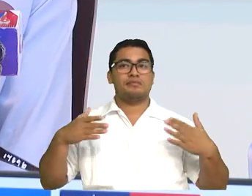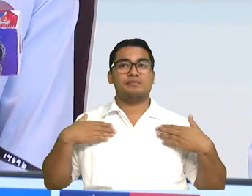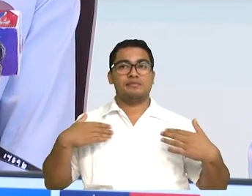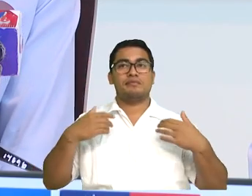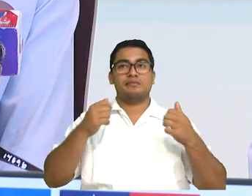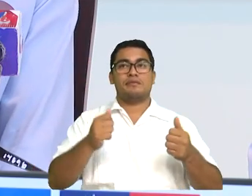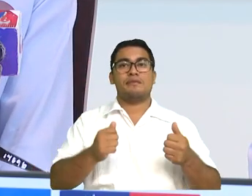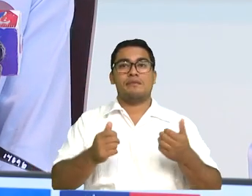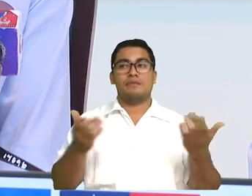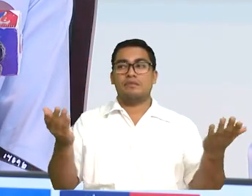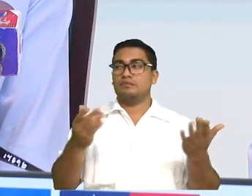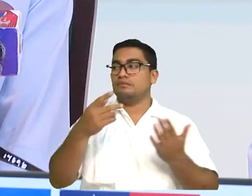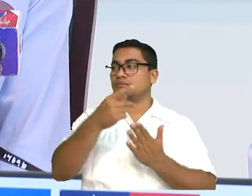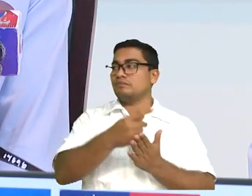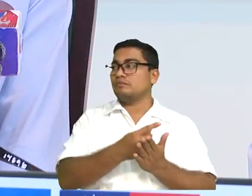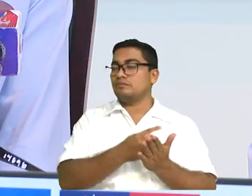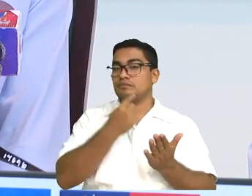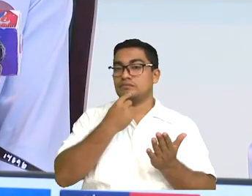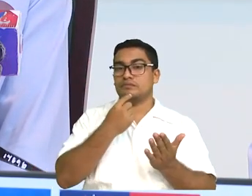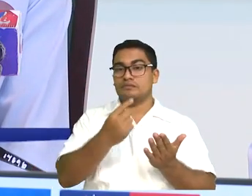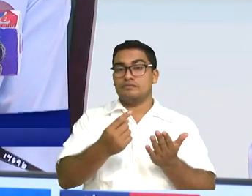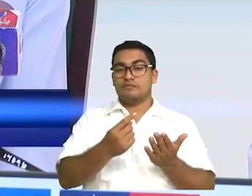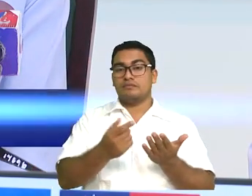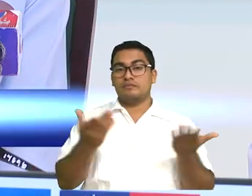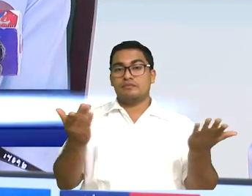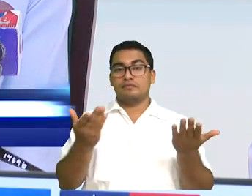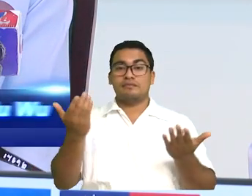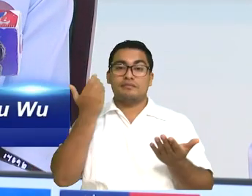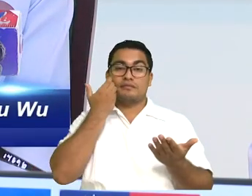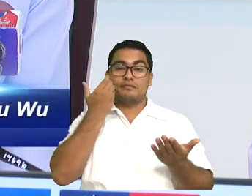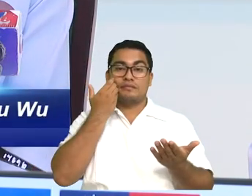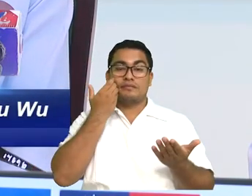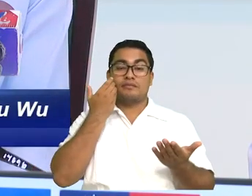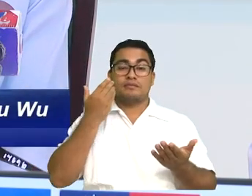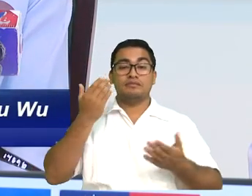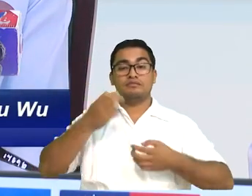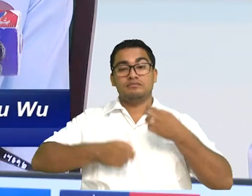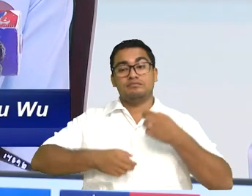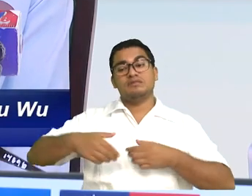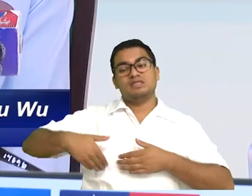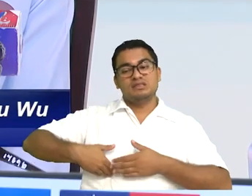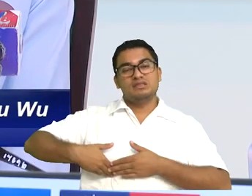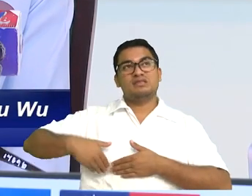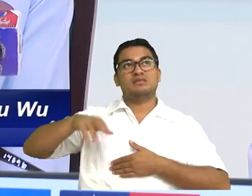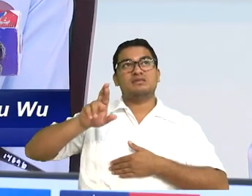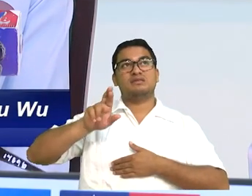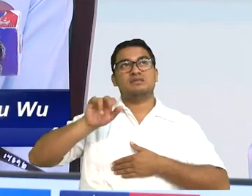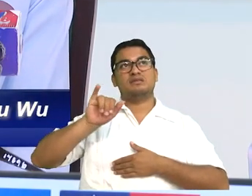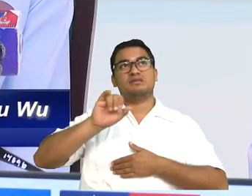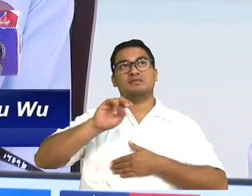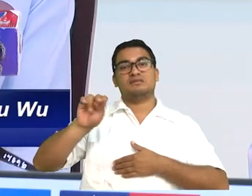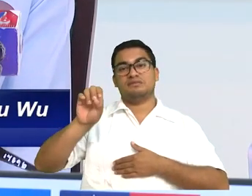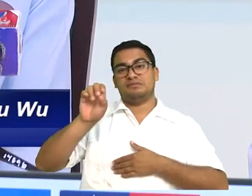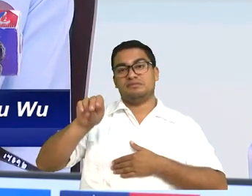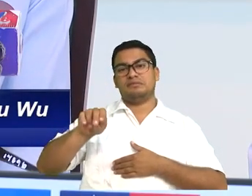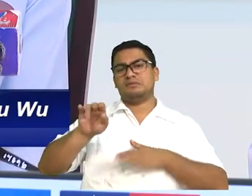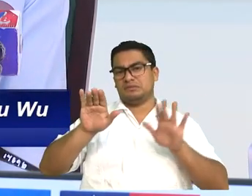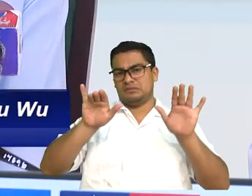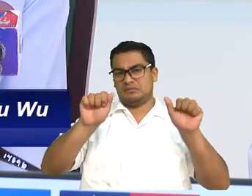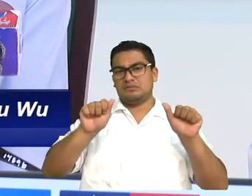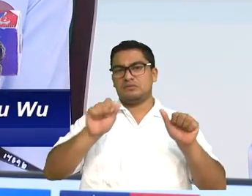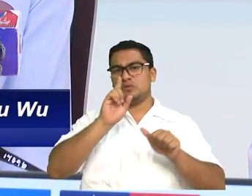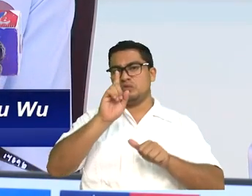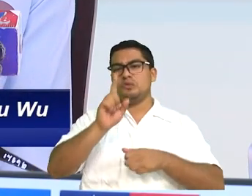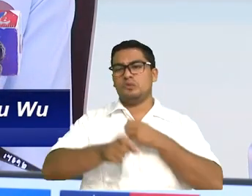Y el proyecto de la prevención de enfermedad renal crónica ya tiene más de un